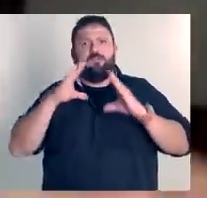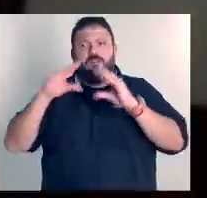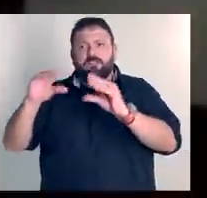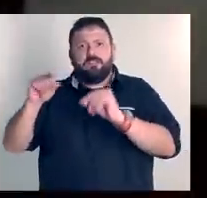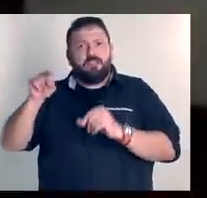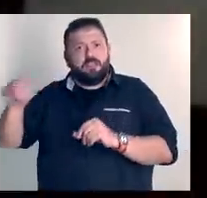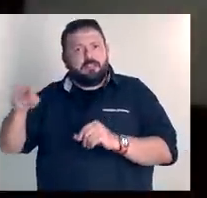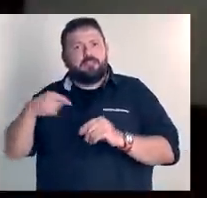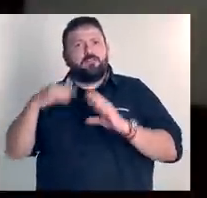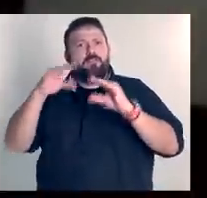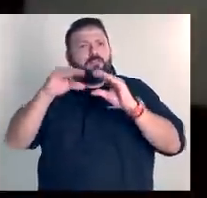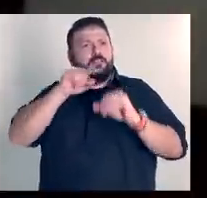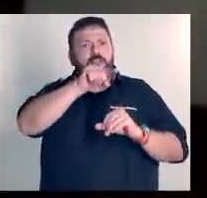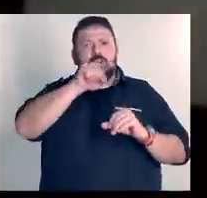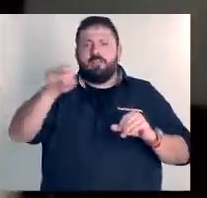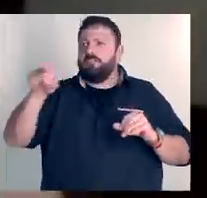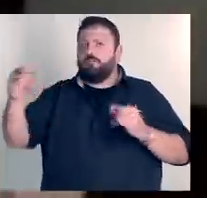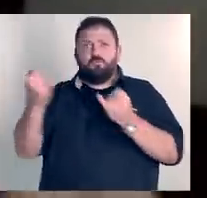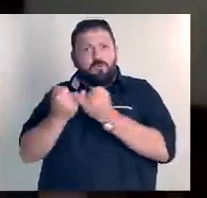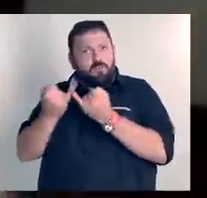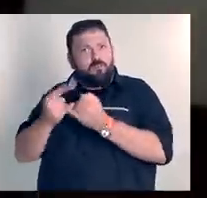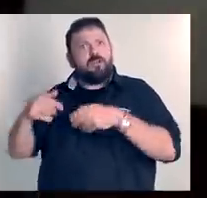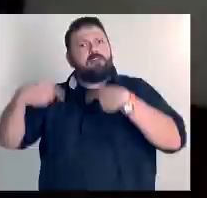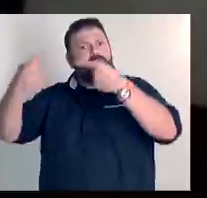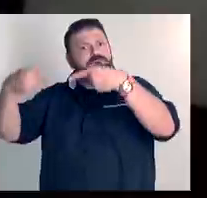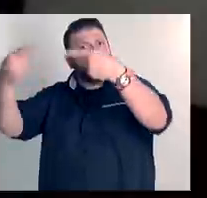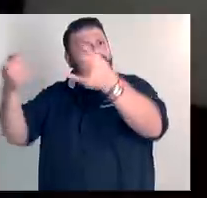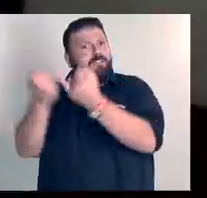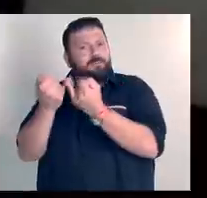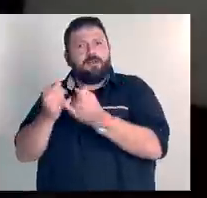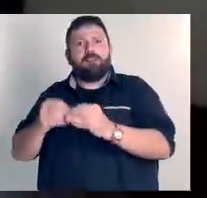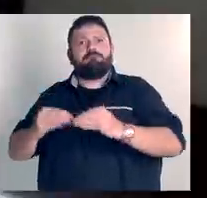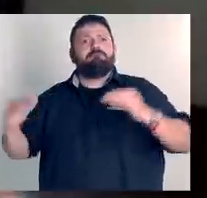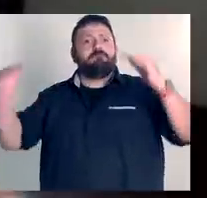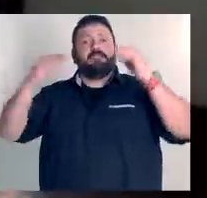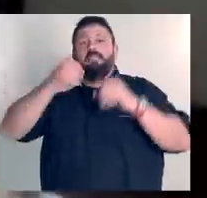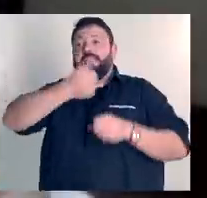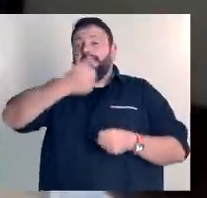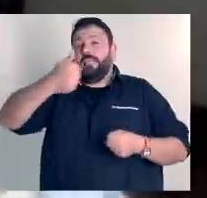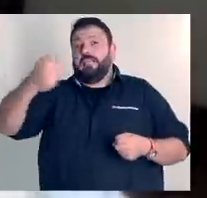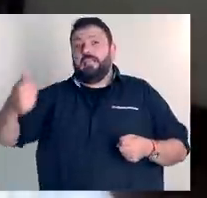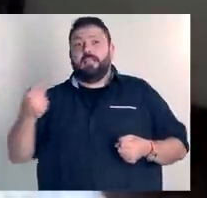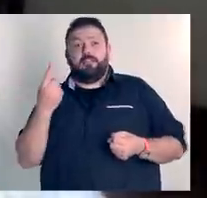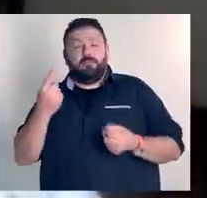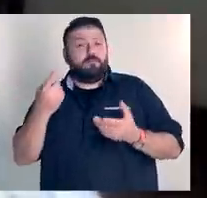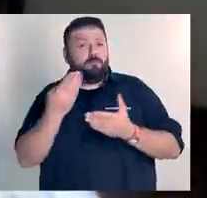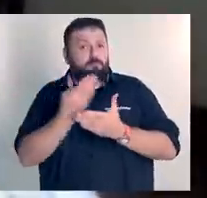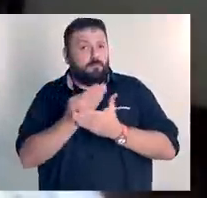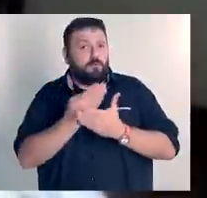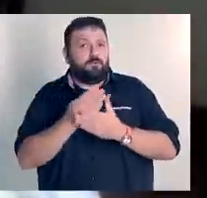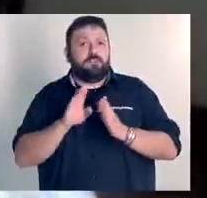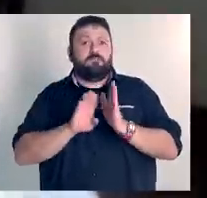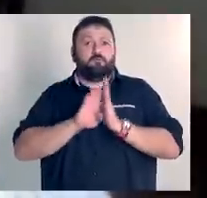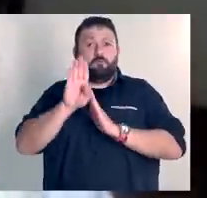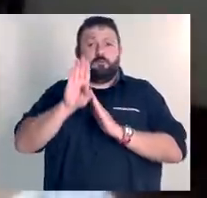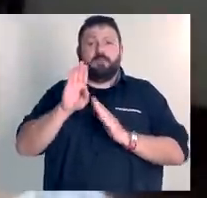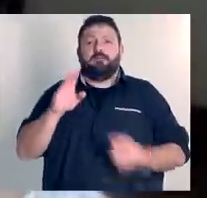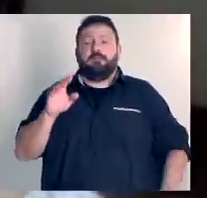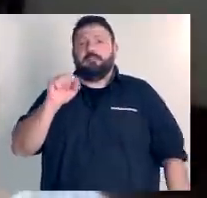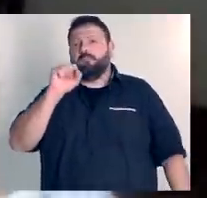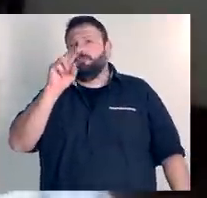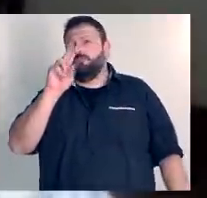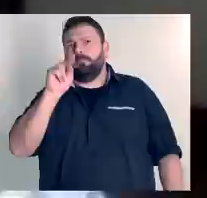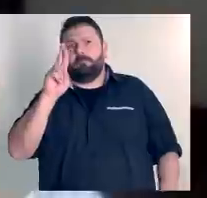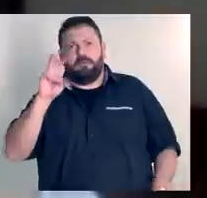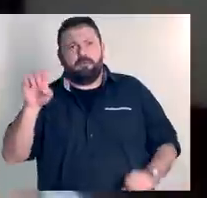y a tres más, o sea, cuatro personas a hacerse Bronce Supreme. Y si cada uno de esos cuatro Bronce Supreme le enseña a cuatro a tener,